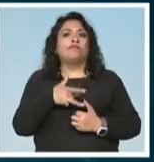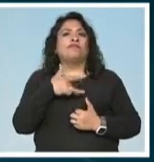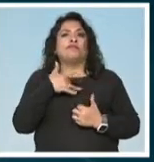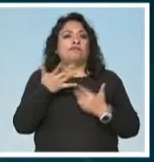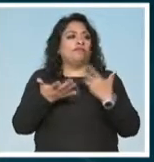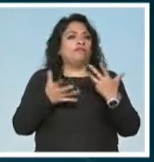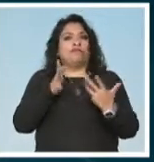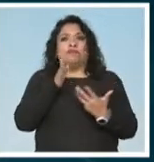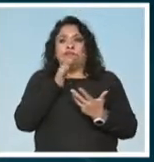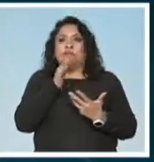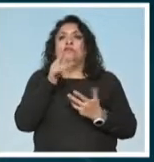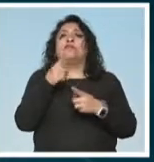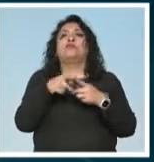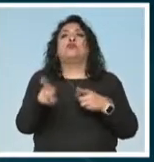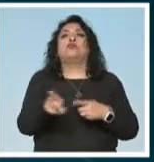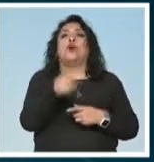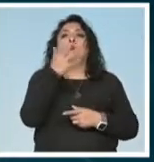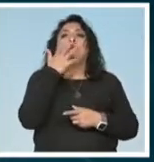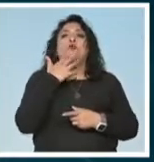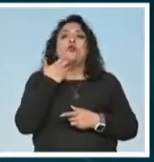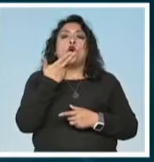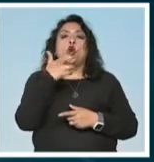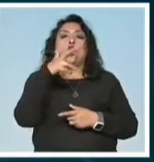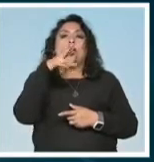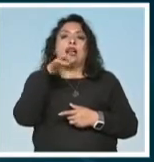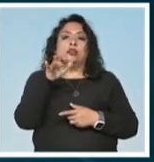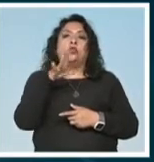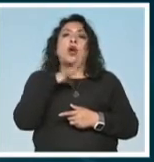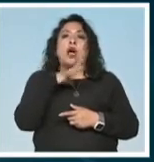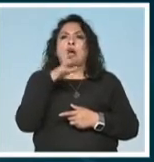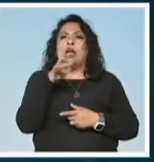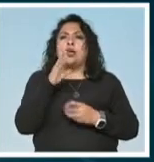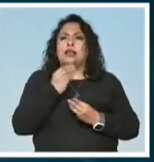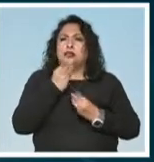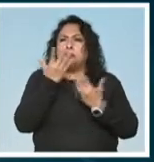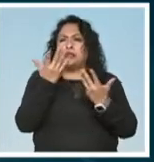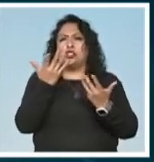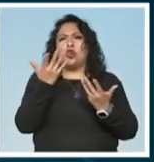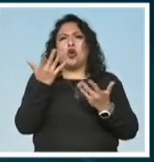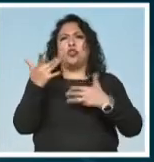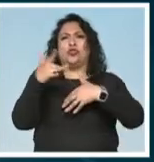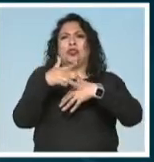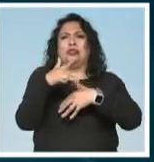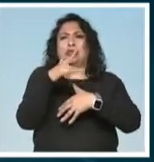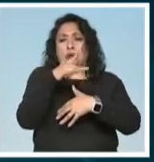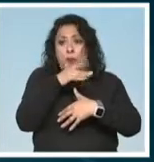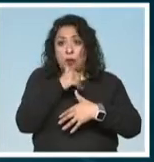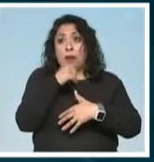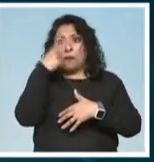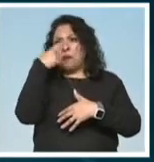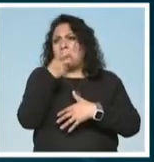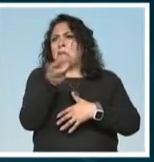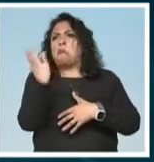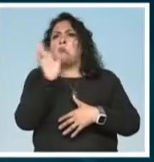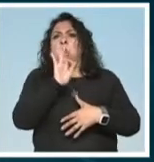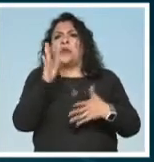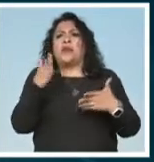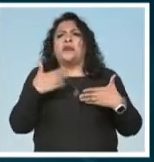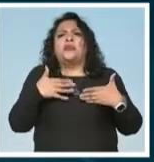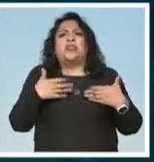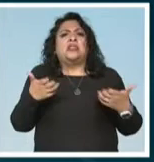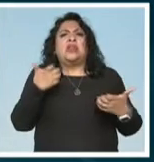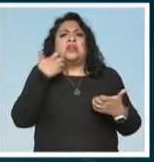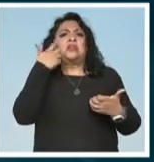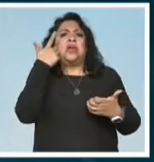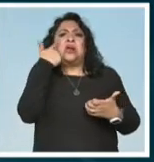Jewish people in the Holocaust. And because we in dance, we have an abstract language, so anyone can understand what they want. It